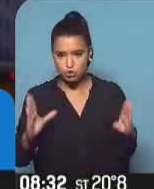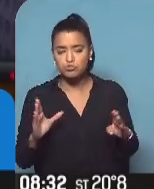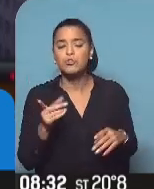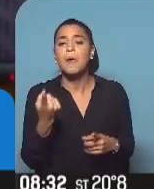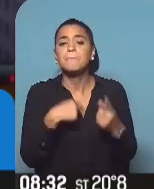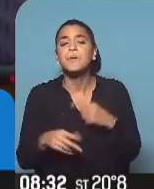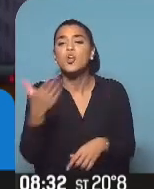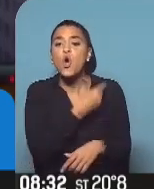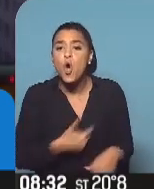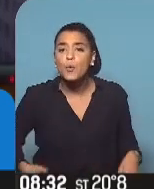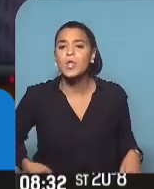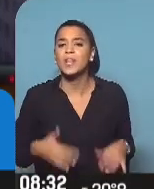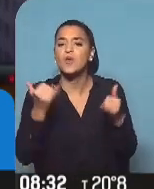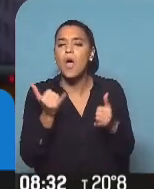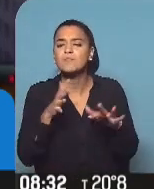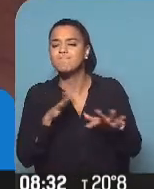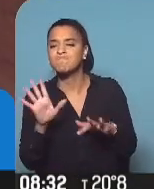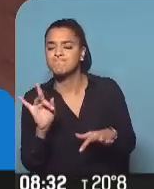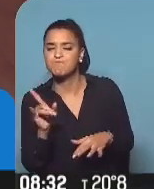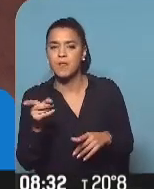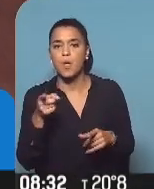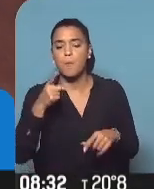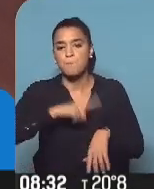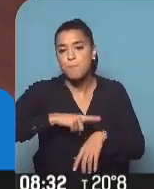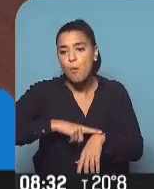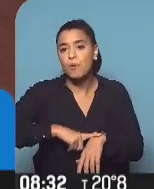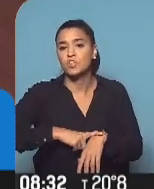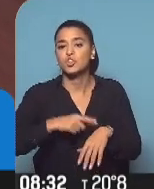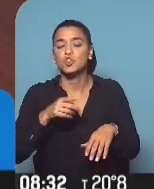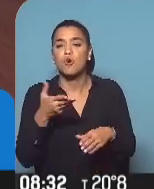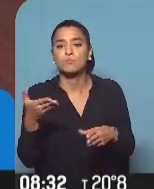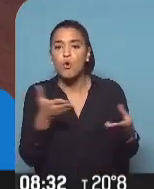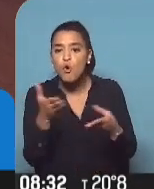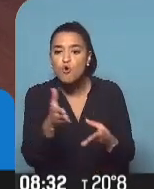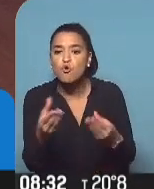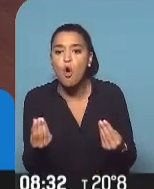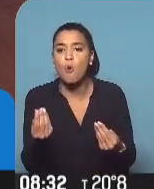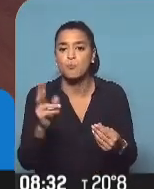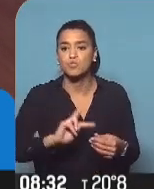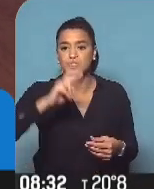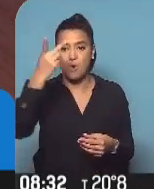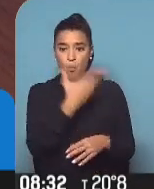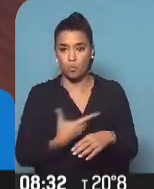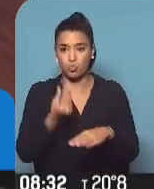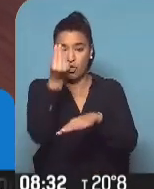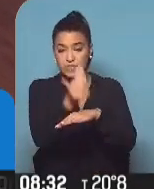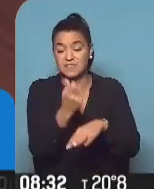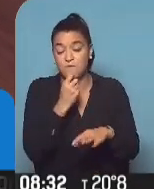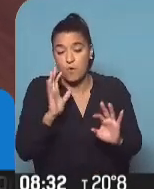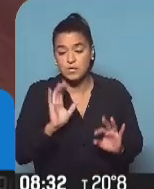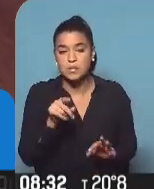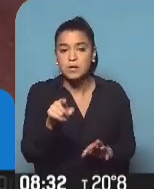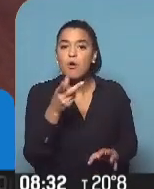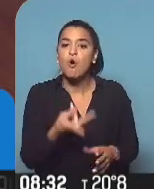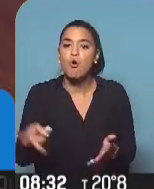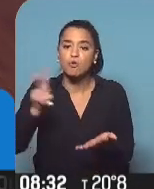nivel de gobierno siempre hubo un ruido. Entonces, en el momento de definir un poco cuál va a ser el horizonte para un eventual segundo mandato, obviamente vuelven a